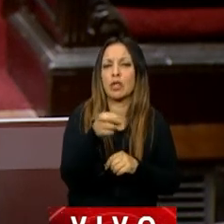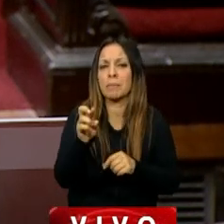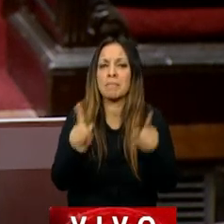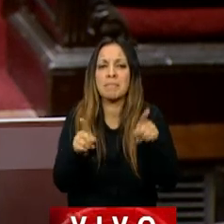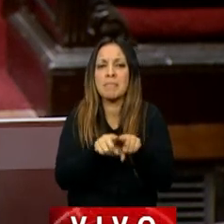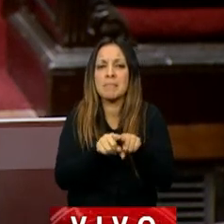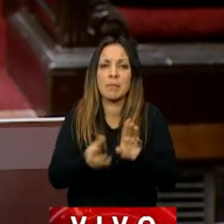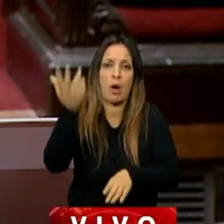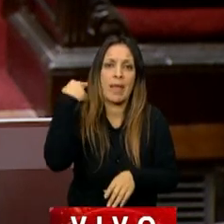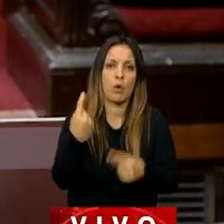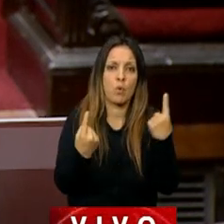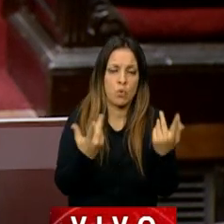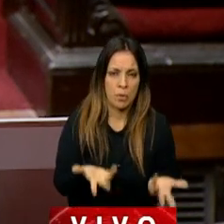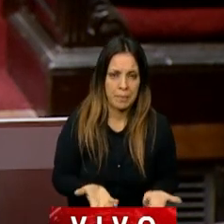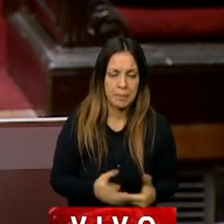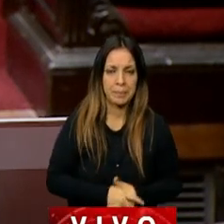de la convertibilidad.